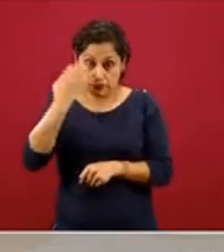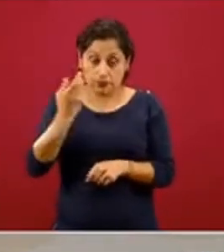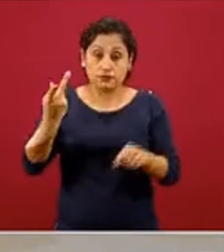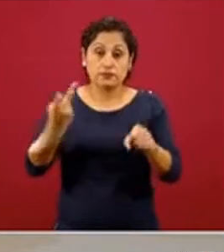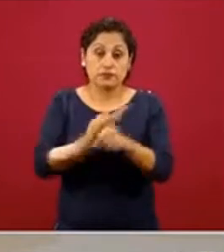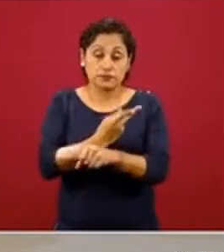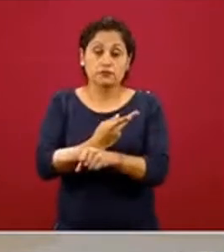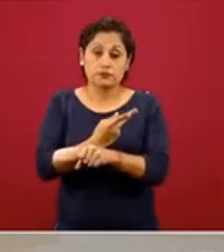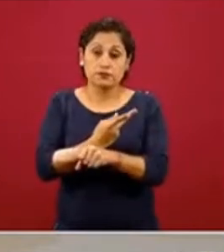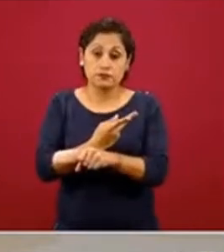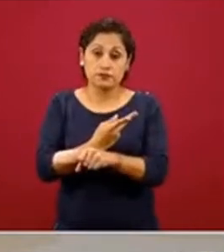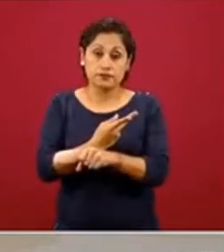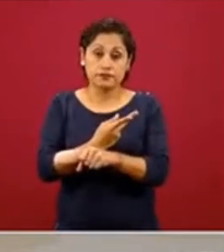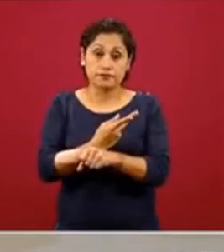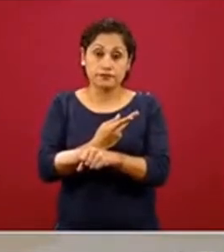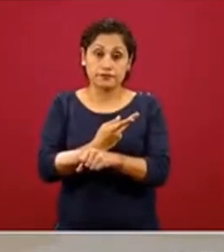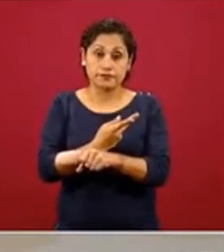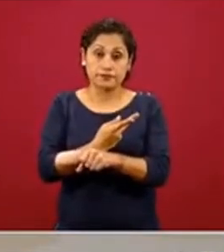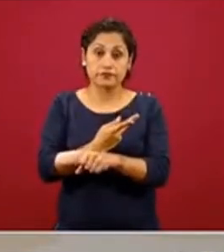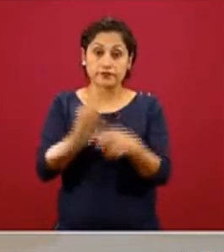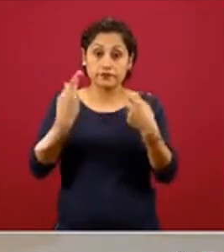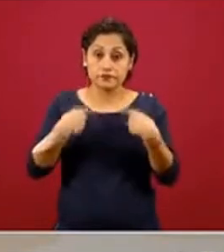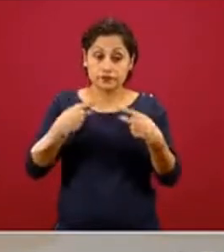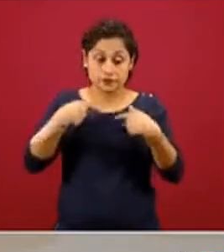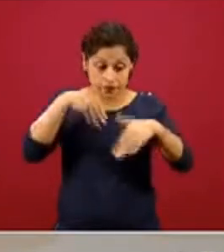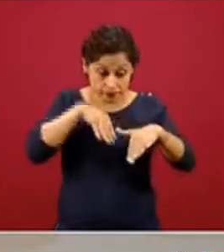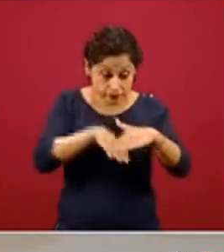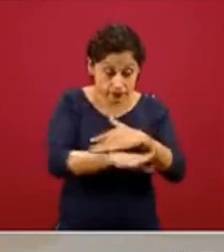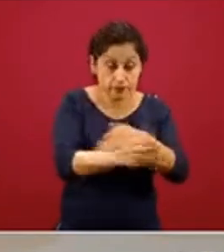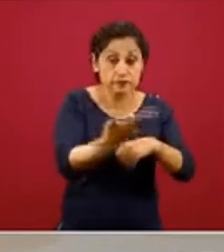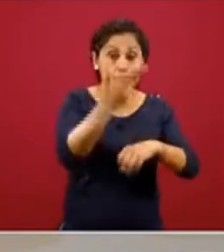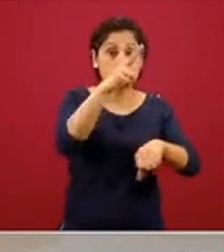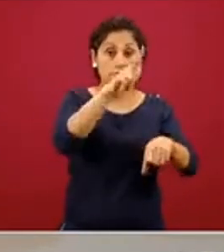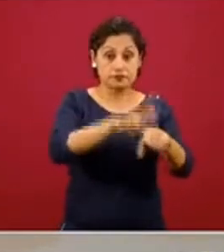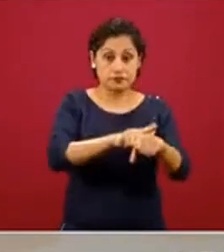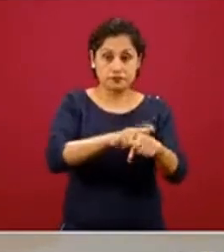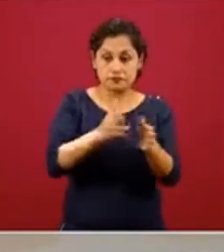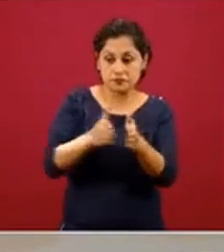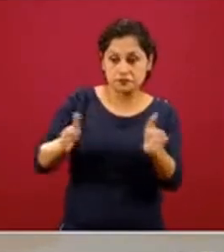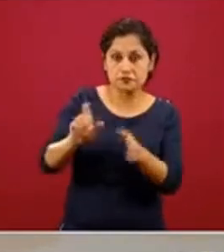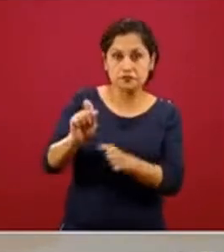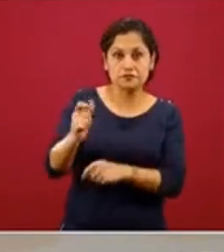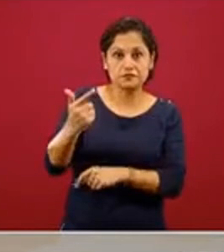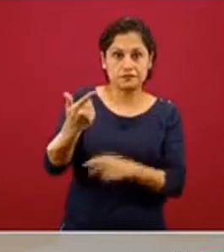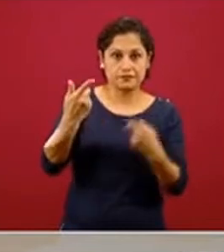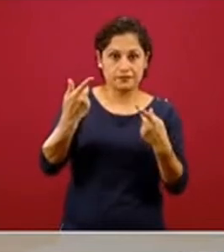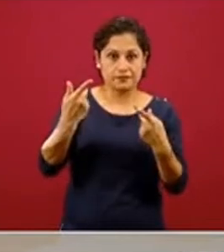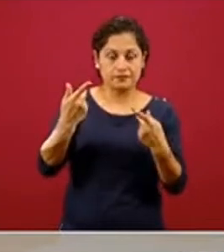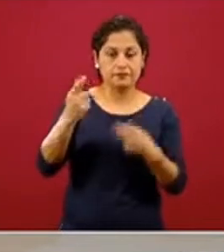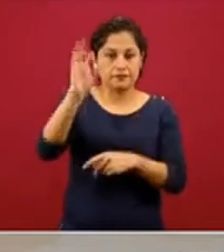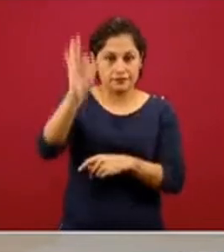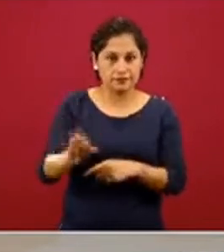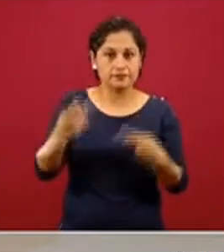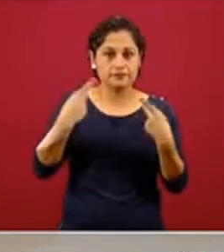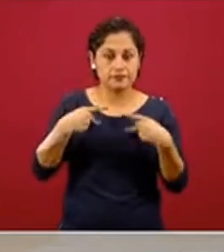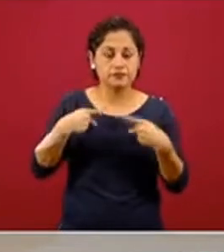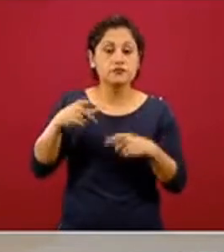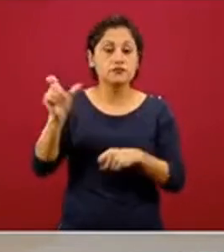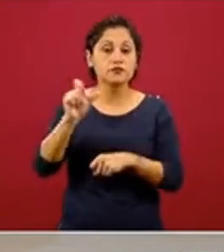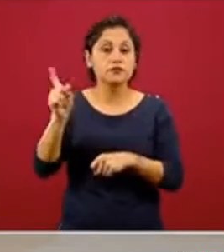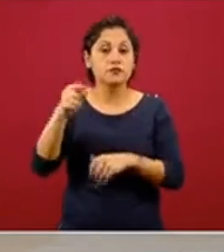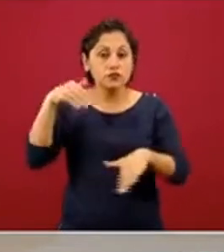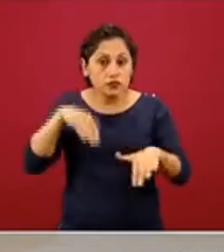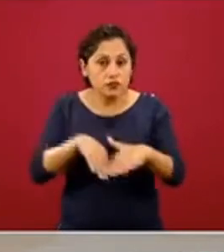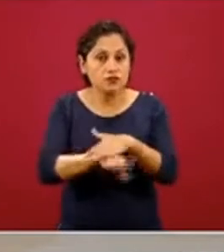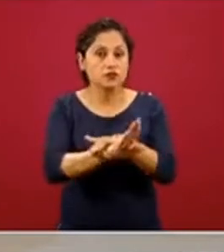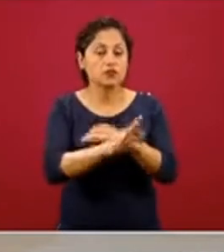los diagnósticos de egreso de todos este 27% de personas que cuando llegaron dijeron que no lo